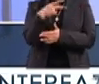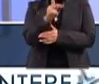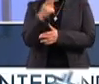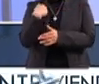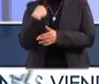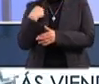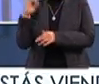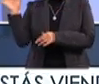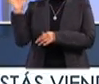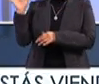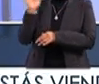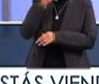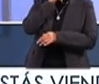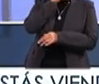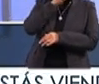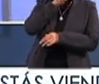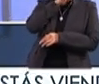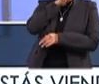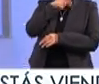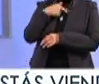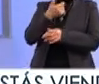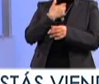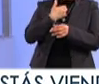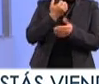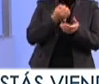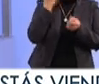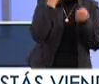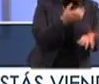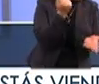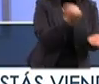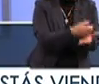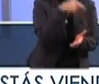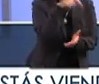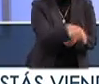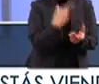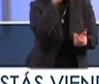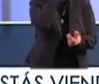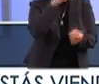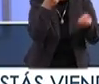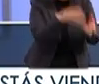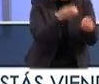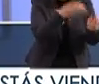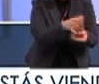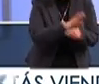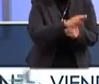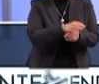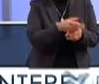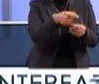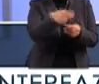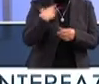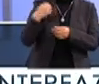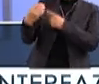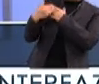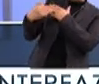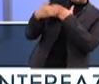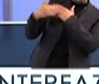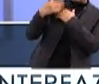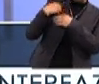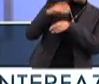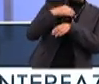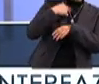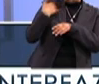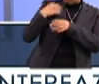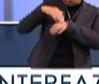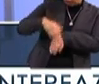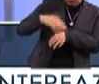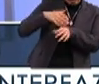si le damos o le imponemos pues obviamente esto va a tener un impacto muy importante en la valoración